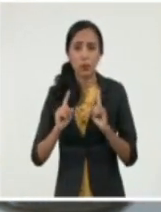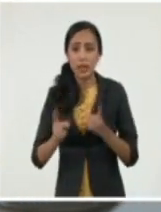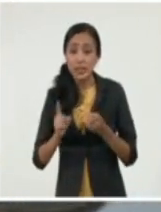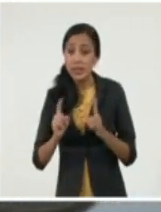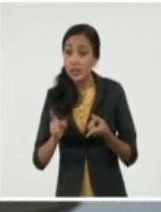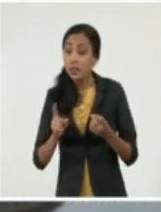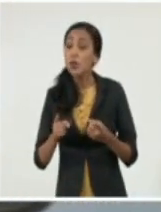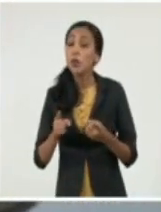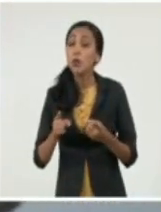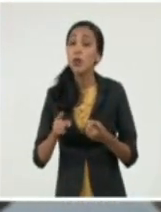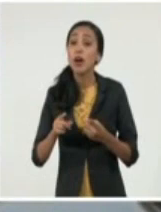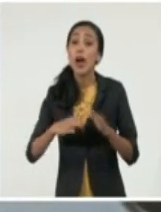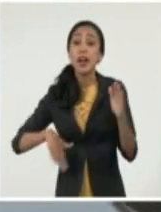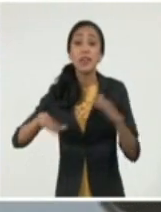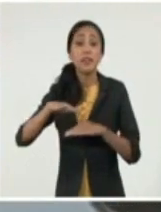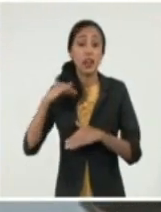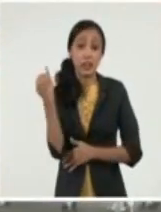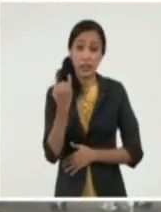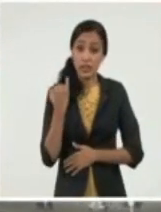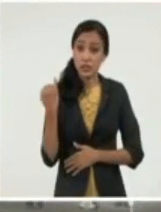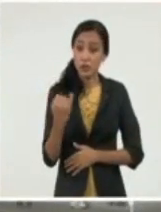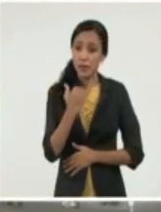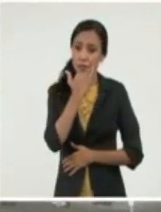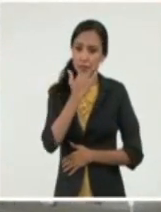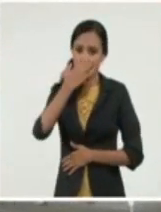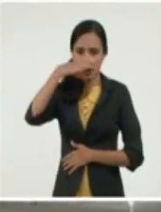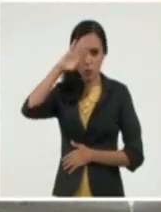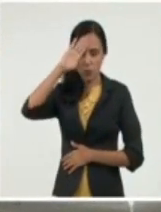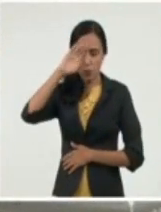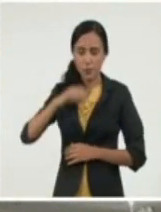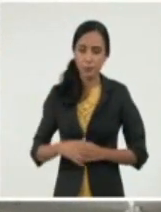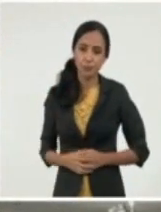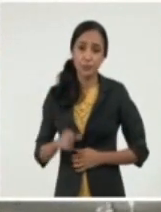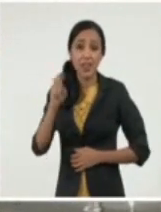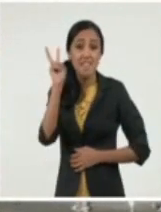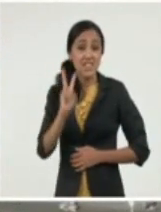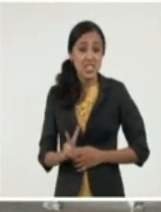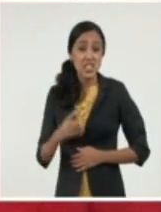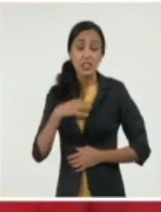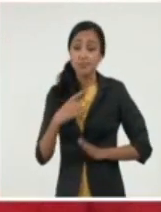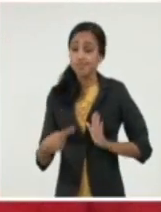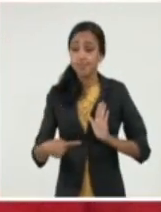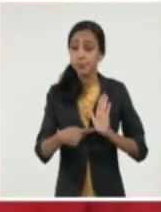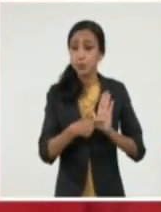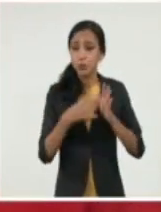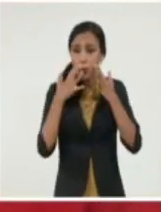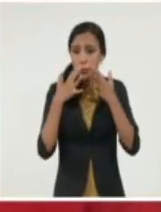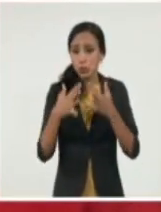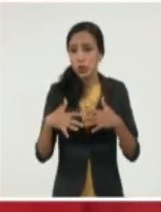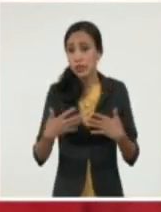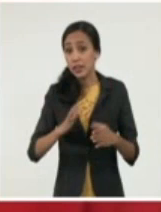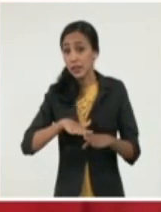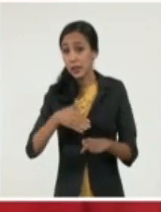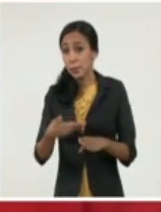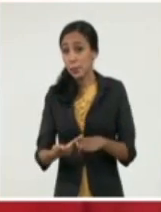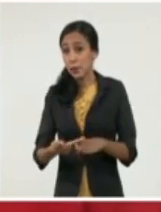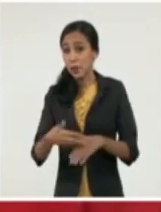carácter internacional que interviene sobre Cuba. Venezuela tiene un elemento muy importante que luego de la